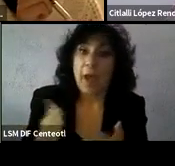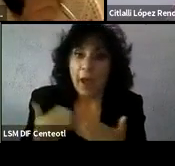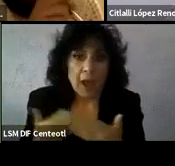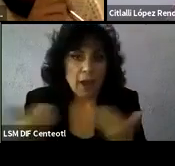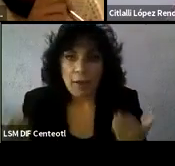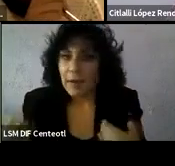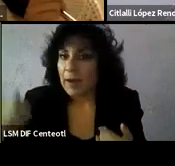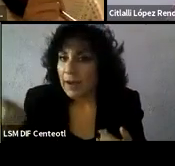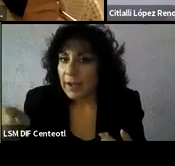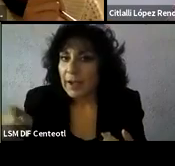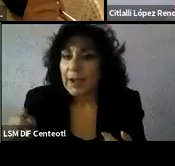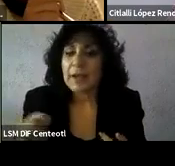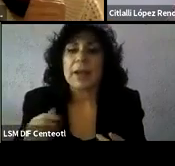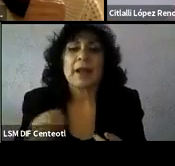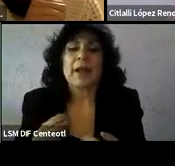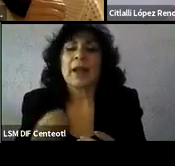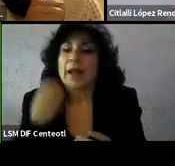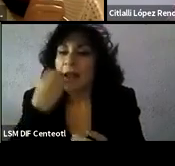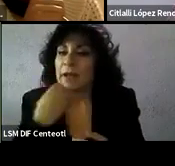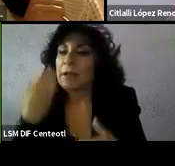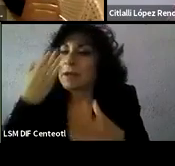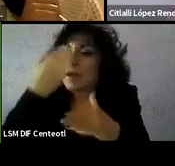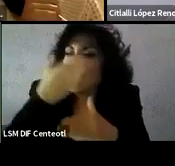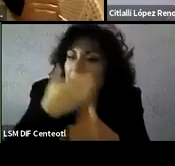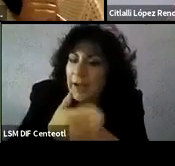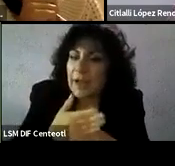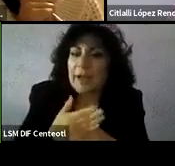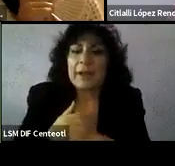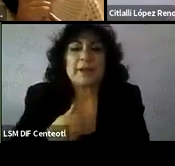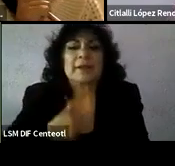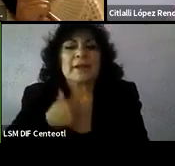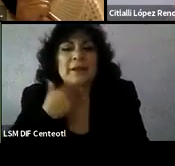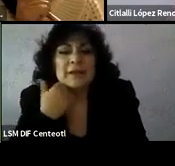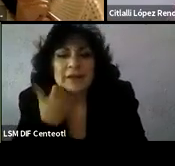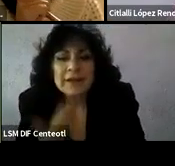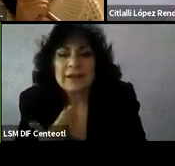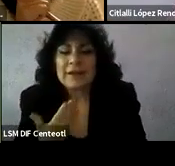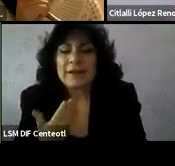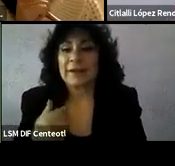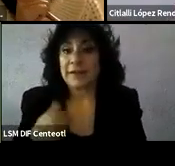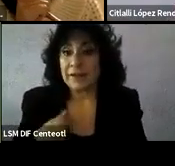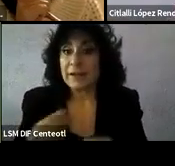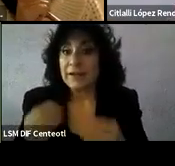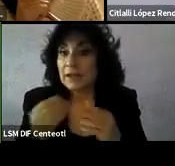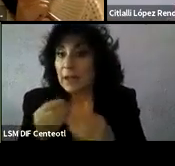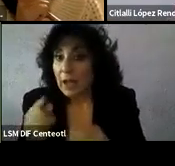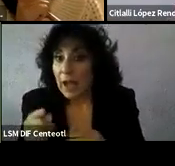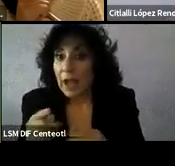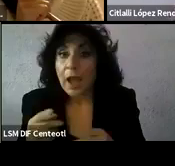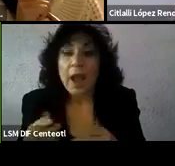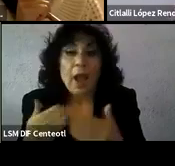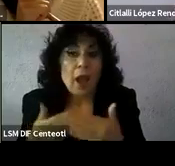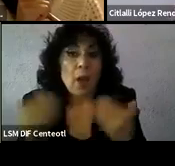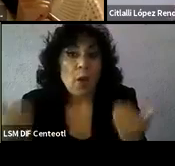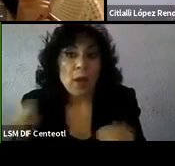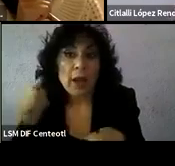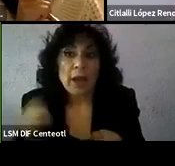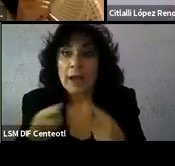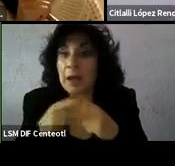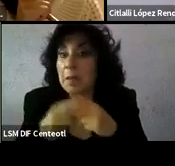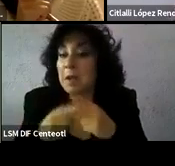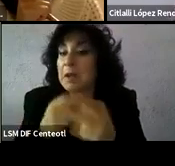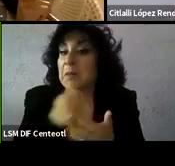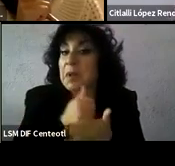la responsabilidad, porque es muy bueno en matemáticas y él se va a ir con los chavos de su salón que no pueden con matemáticas. Entonces hay que ver